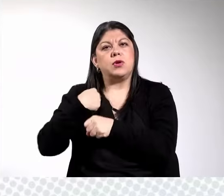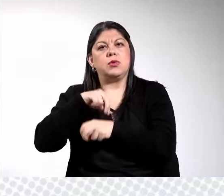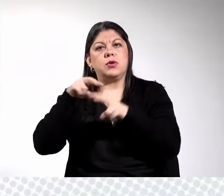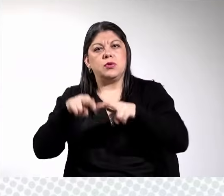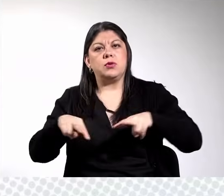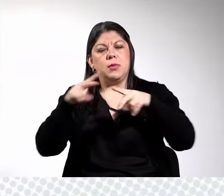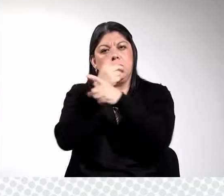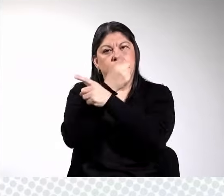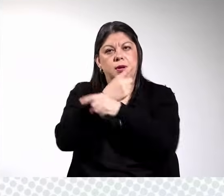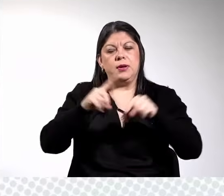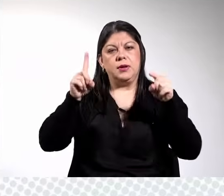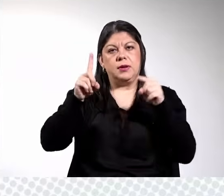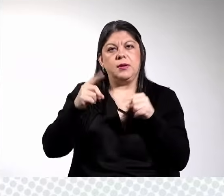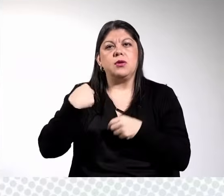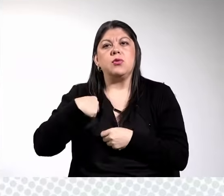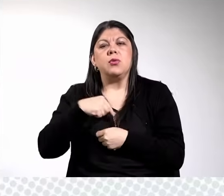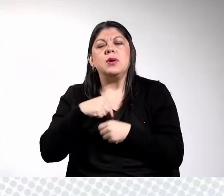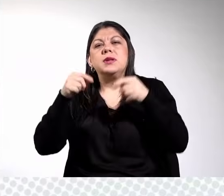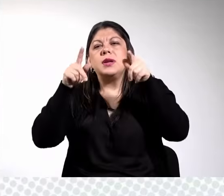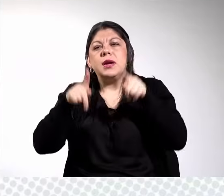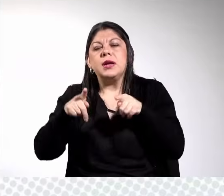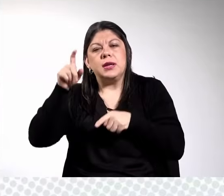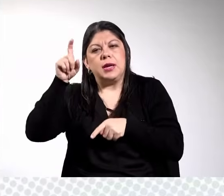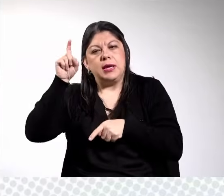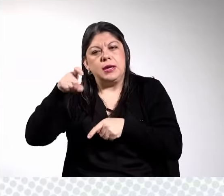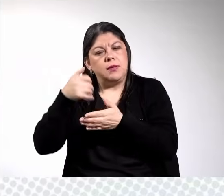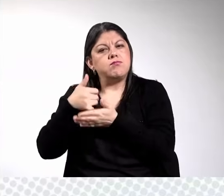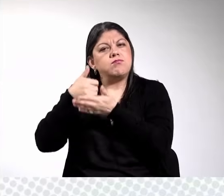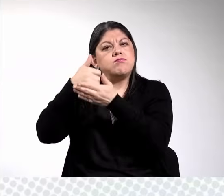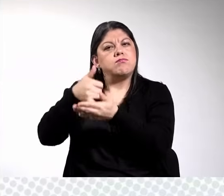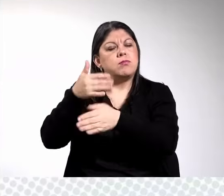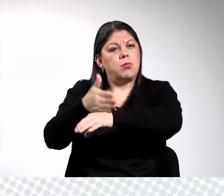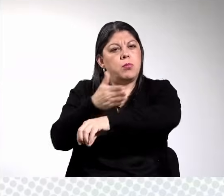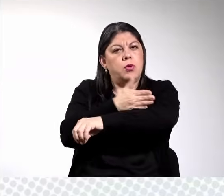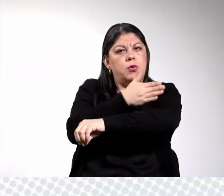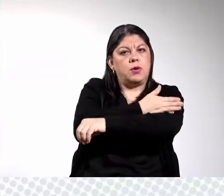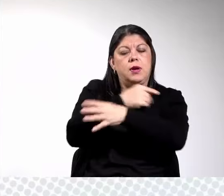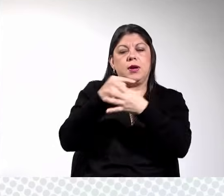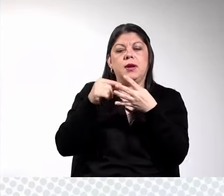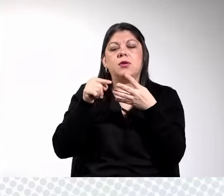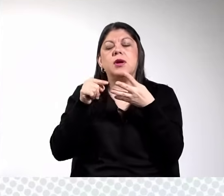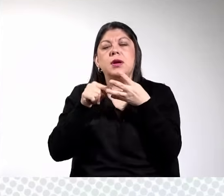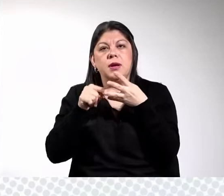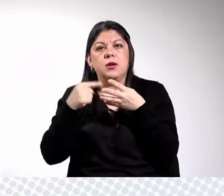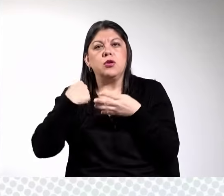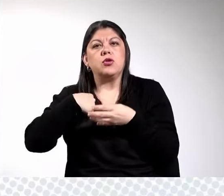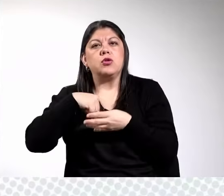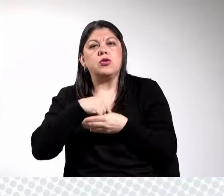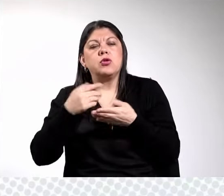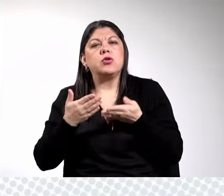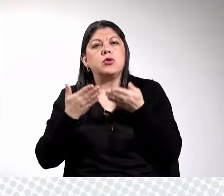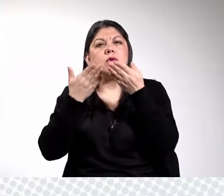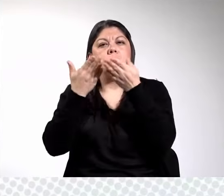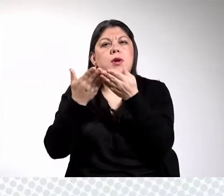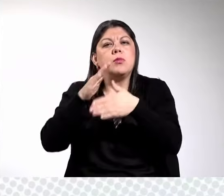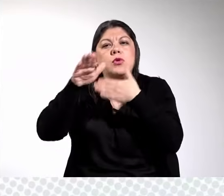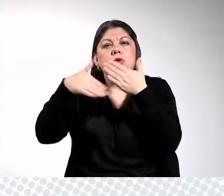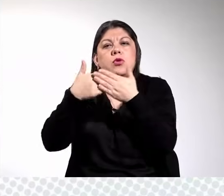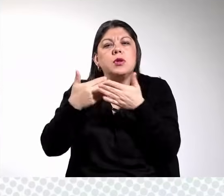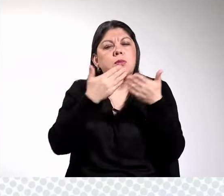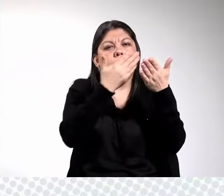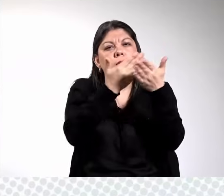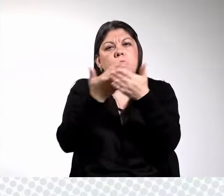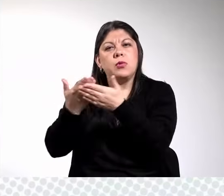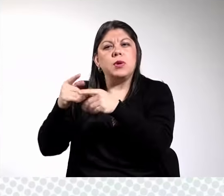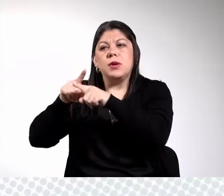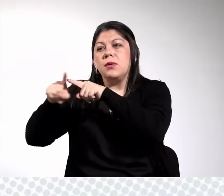llama Nuestra gente merece progresar. Y en ese capítulo nosotros llevamos toda nuestra propuesta para